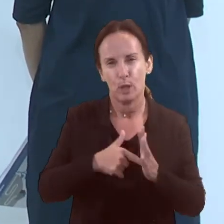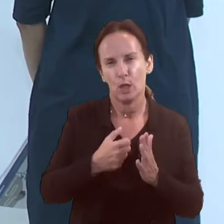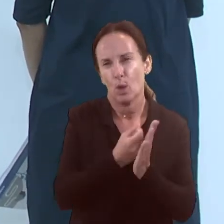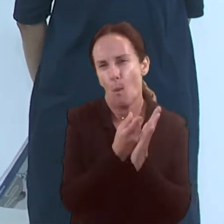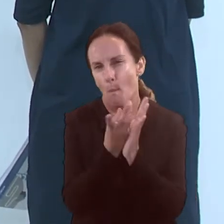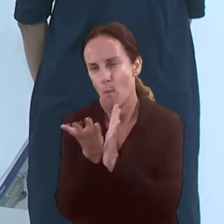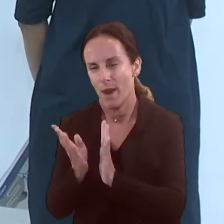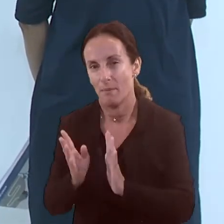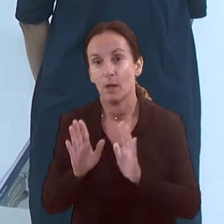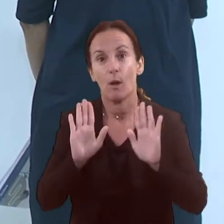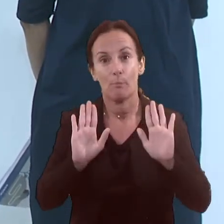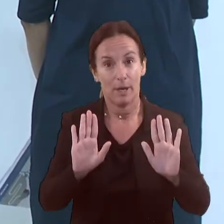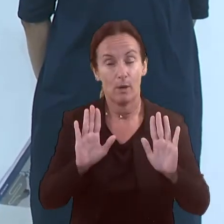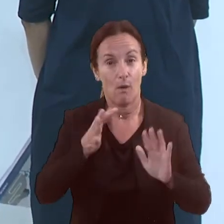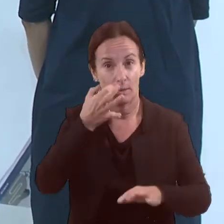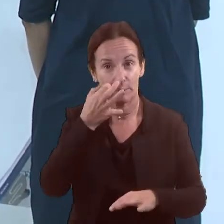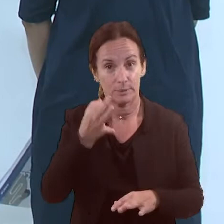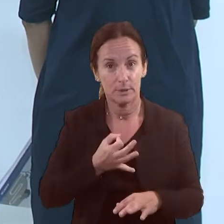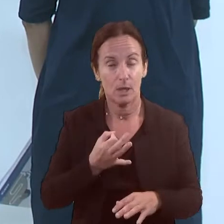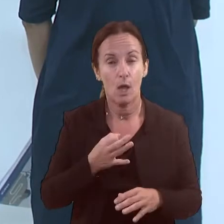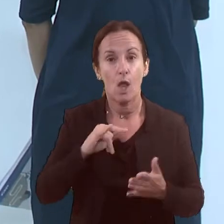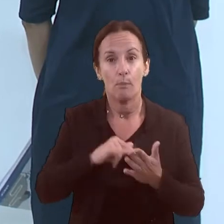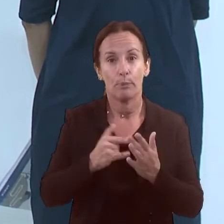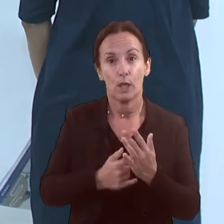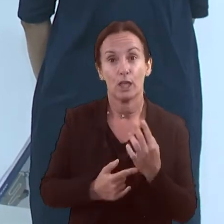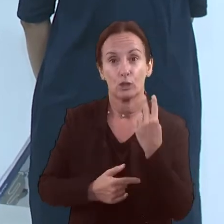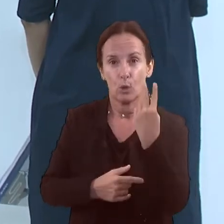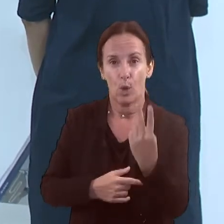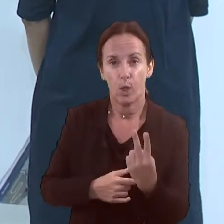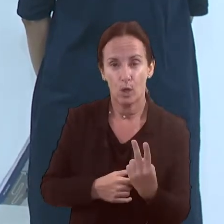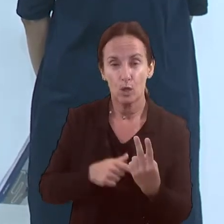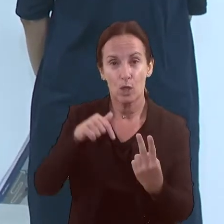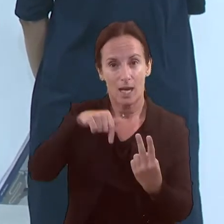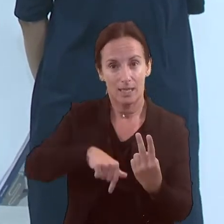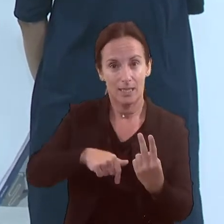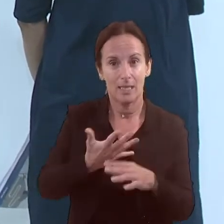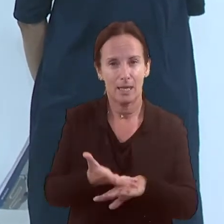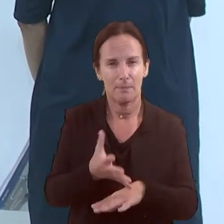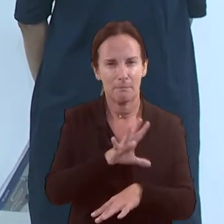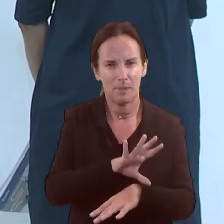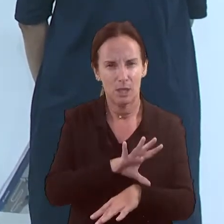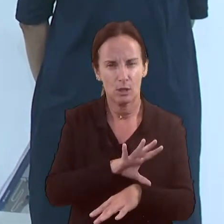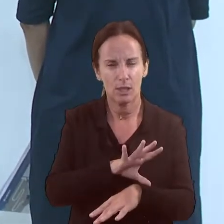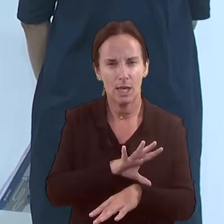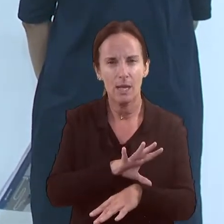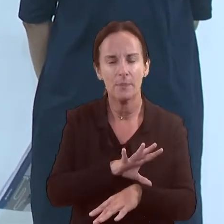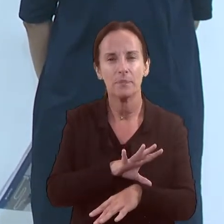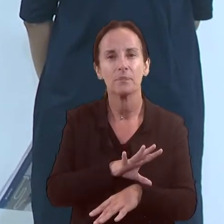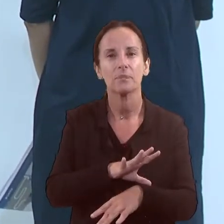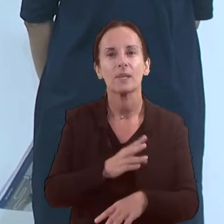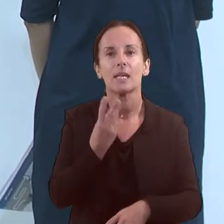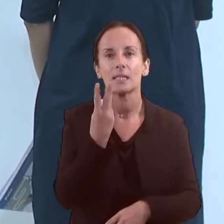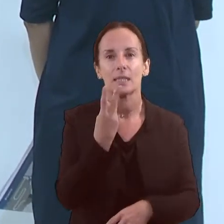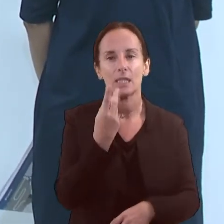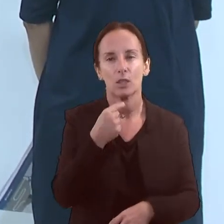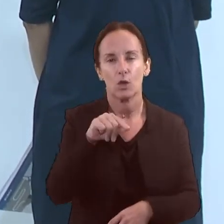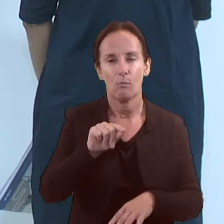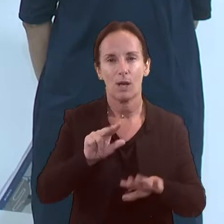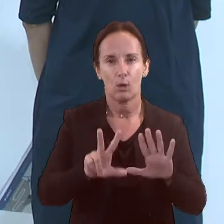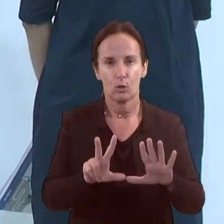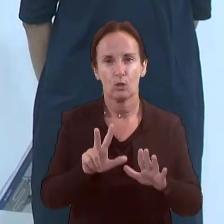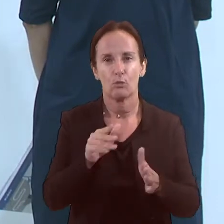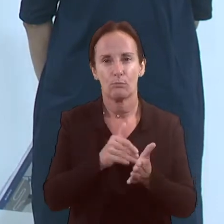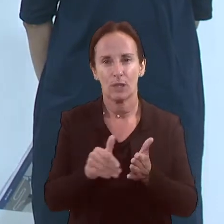final el proyecto, los dos proyectos en el ámbito de Mallorca, implica una inversión de 3,8 millones. ¿Vale?